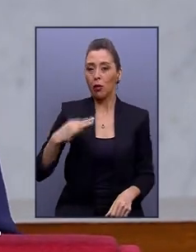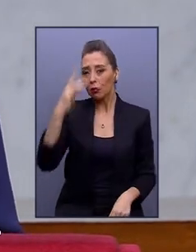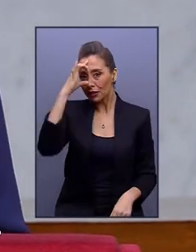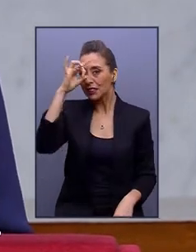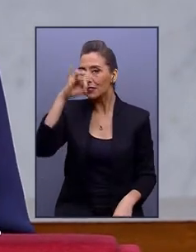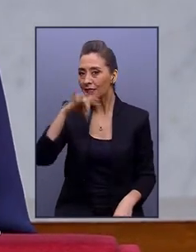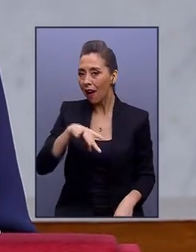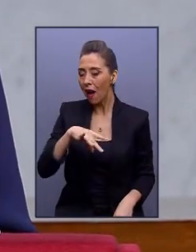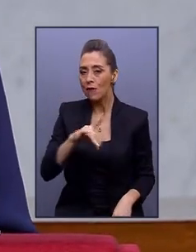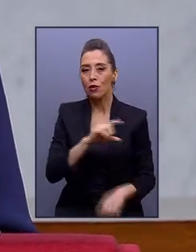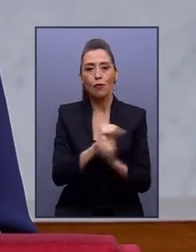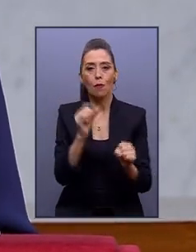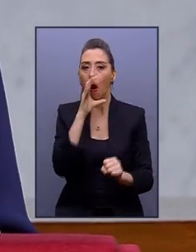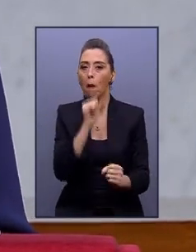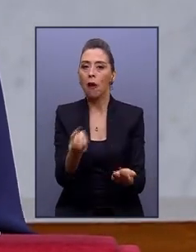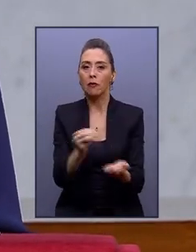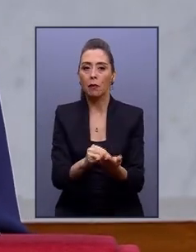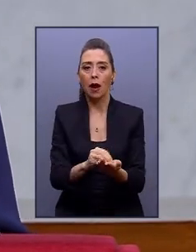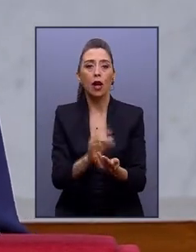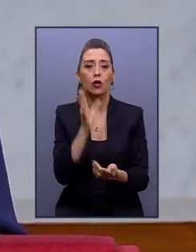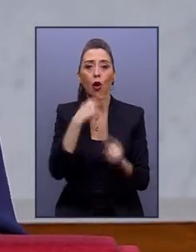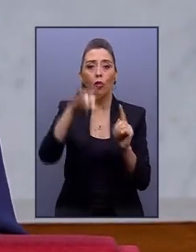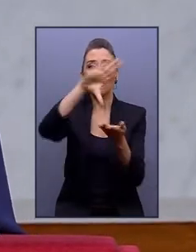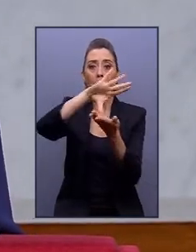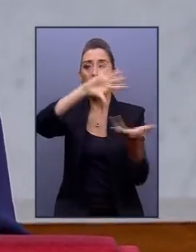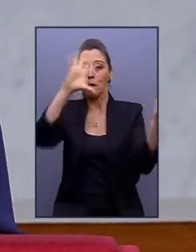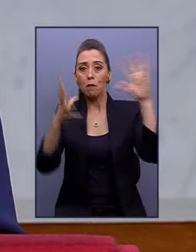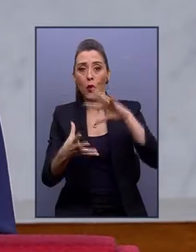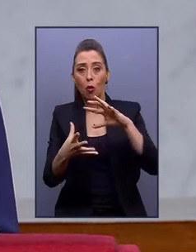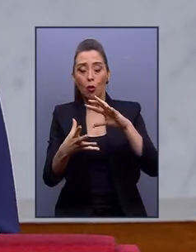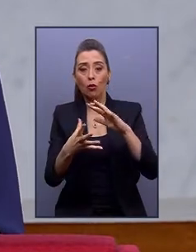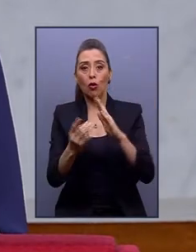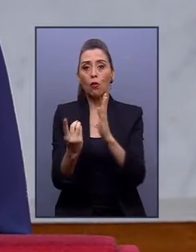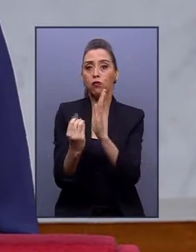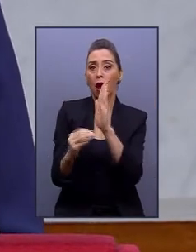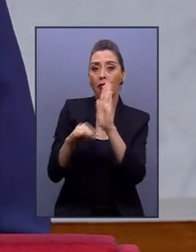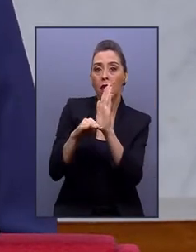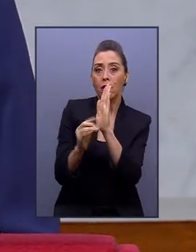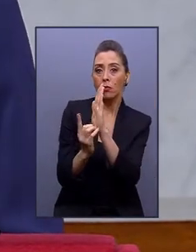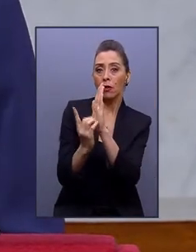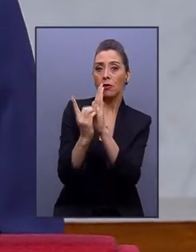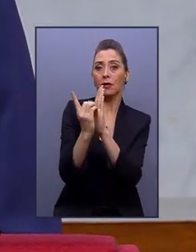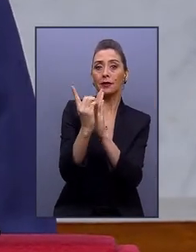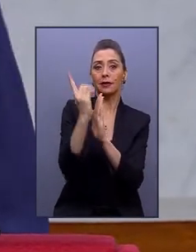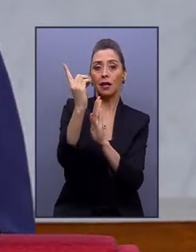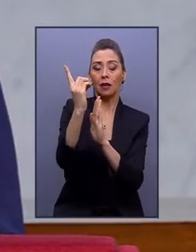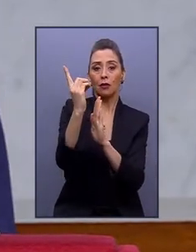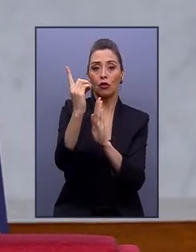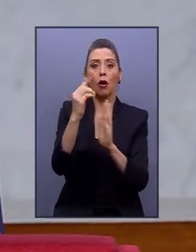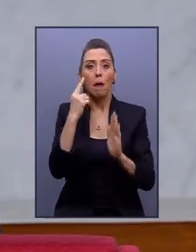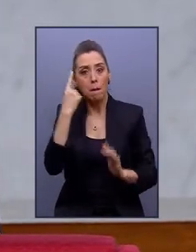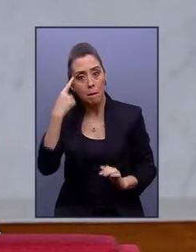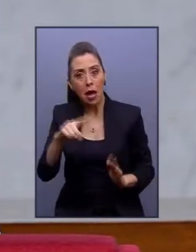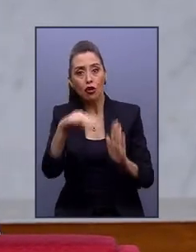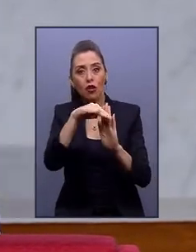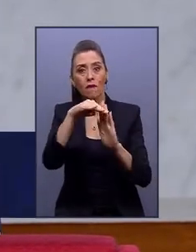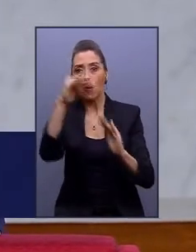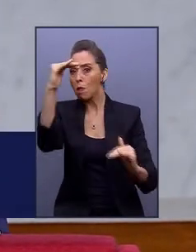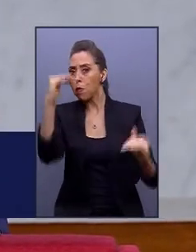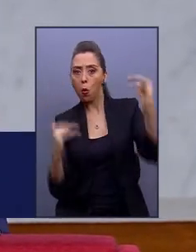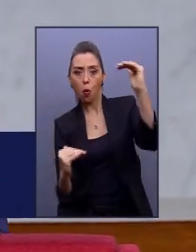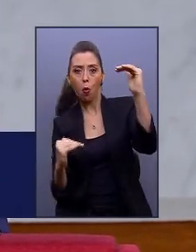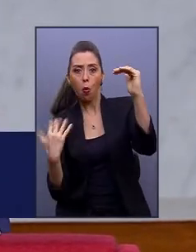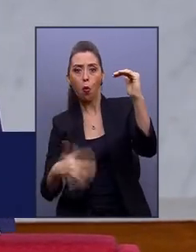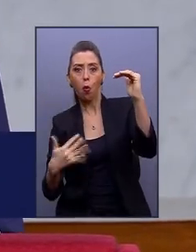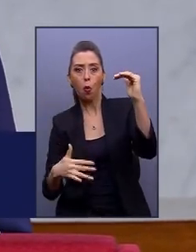situación no daba para más. Ningún país en el mundo había alcanzado tal nivel de desarrollo manteniendo niveles tan altos de desigualdad,